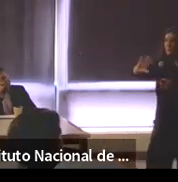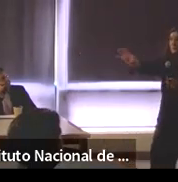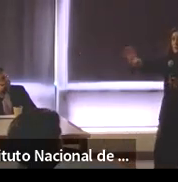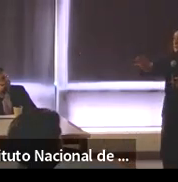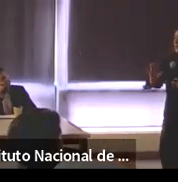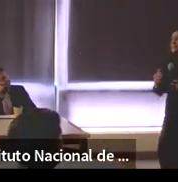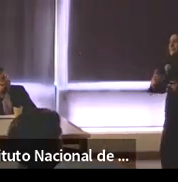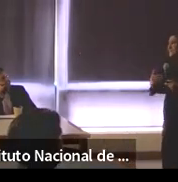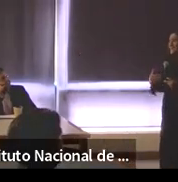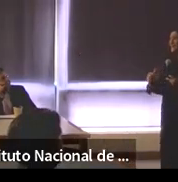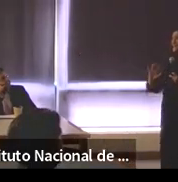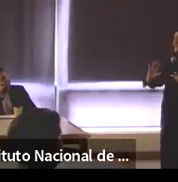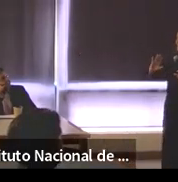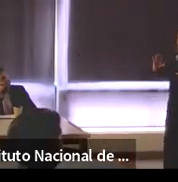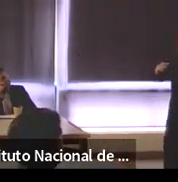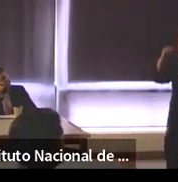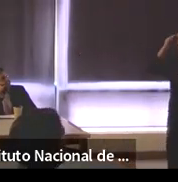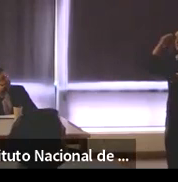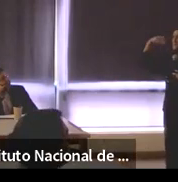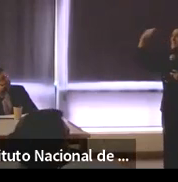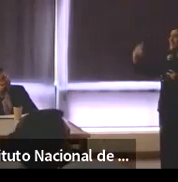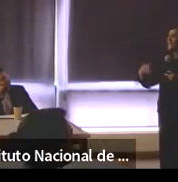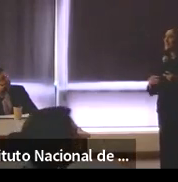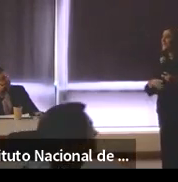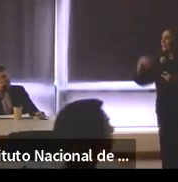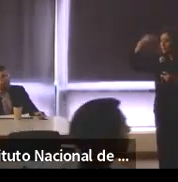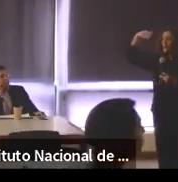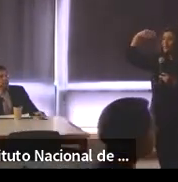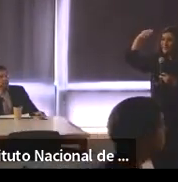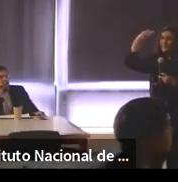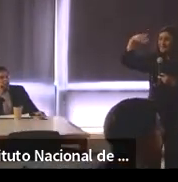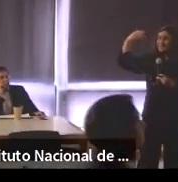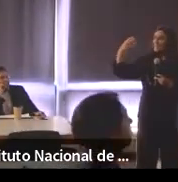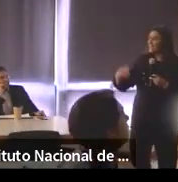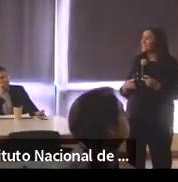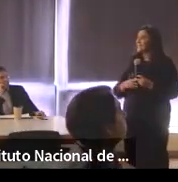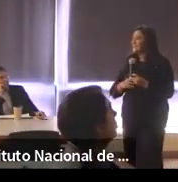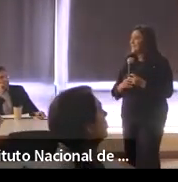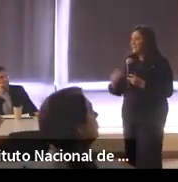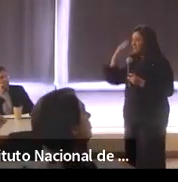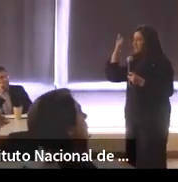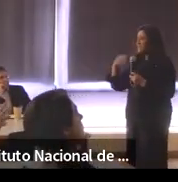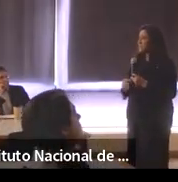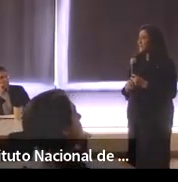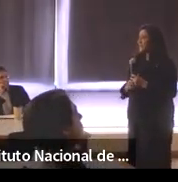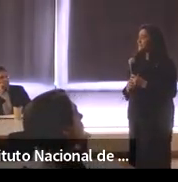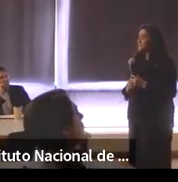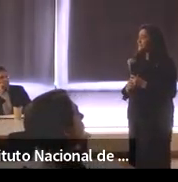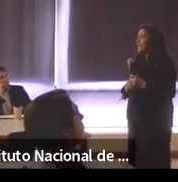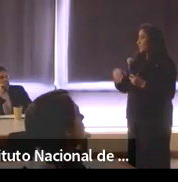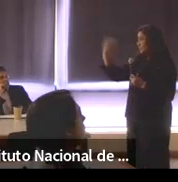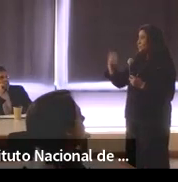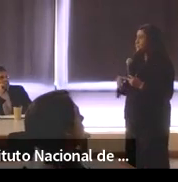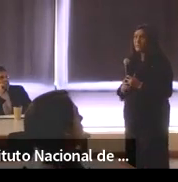Quienes no estamos en esos lugares escuchando Ya no alcanzamos tenemos una idea de la competitividad A lo mejor equivocada